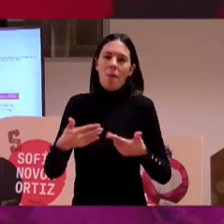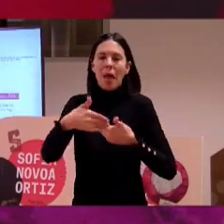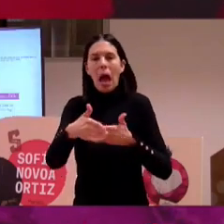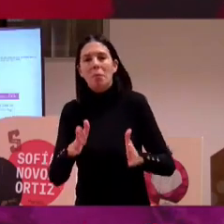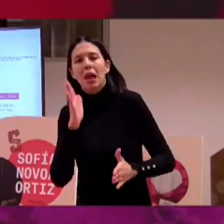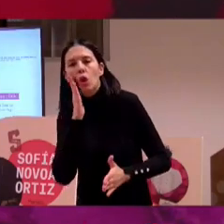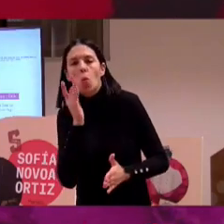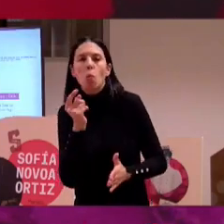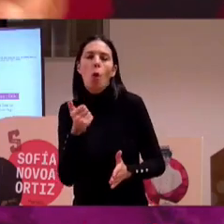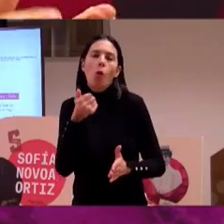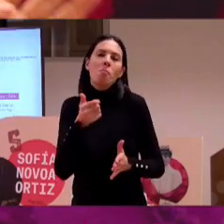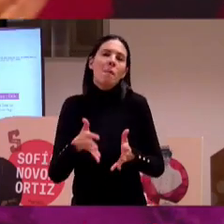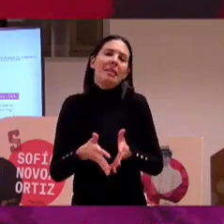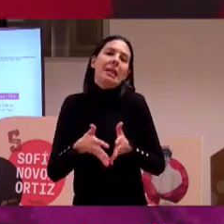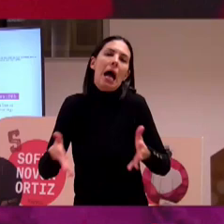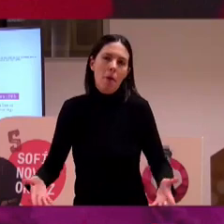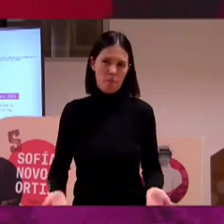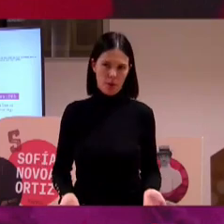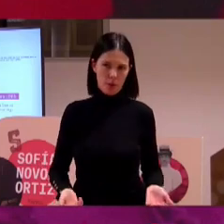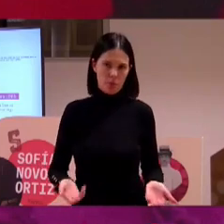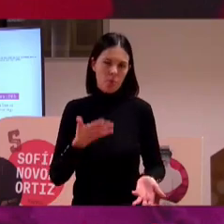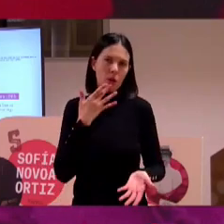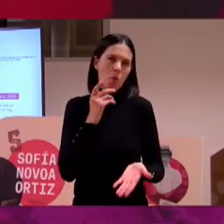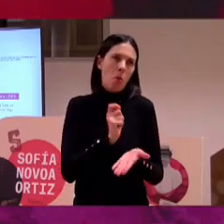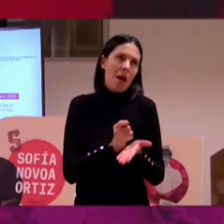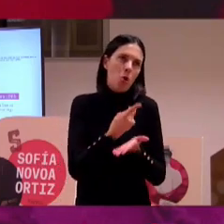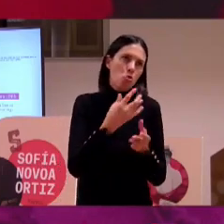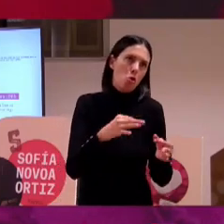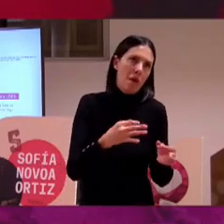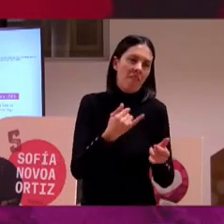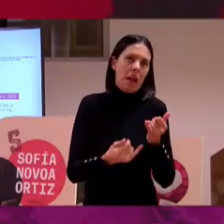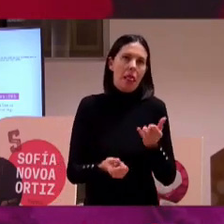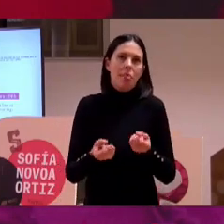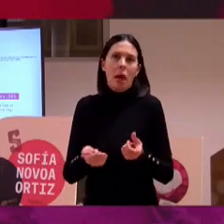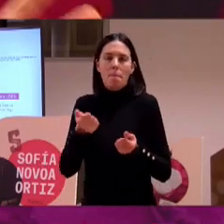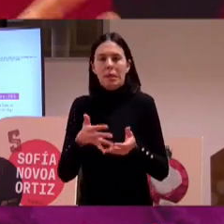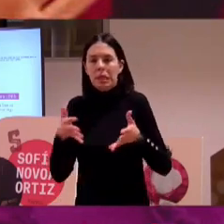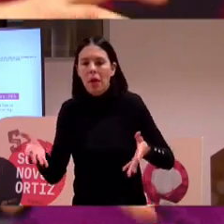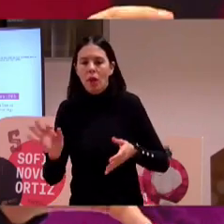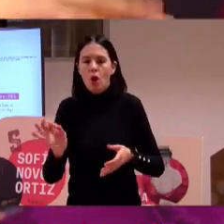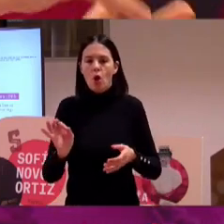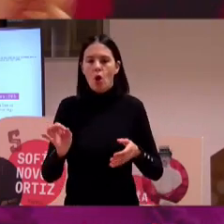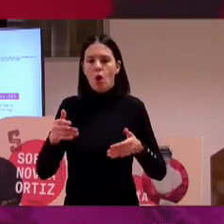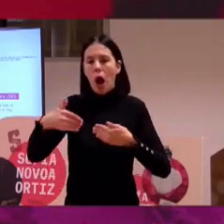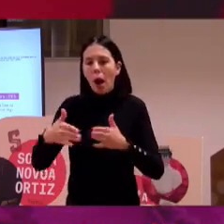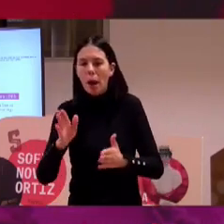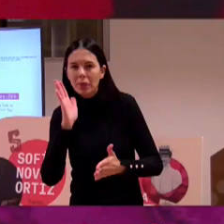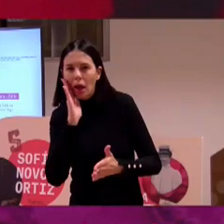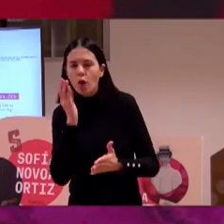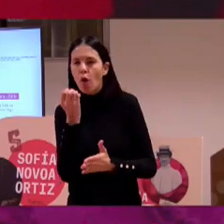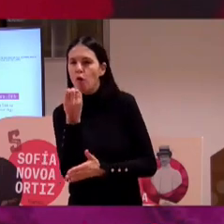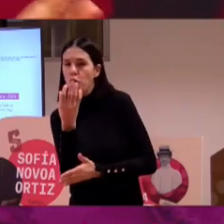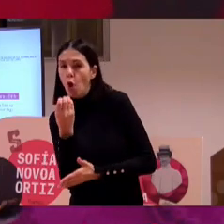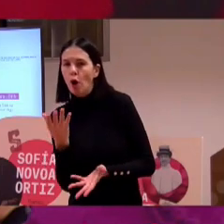pouquinho máis amplio do que tiña pagado, por exemplo. Ou deixar unhas flores no camarote cando se iba para